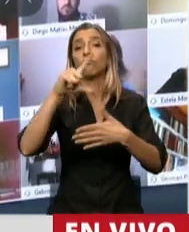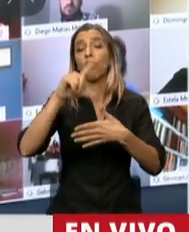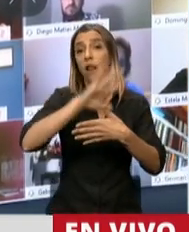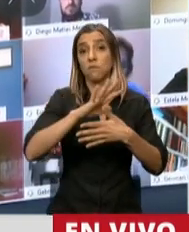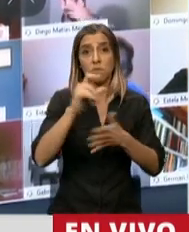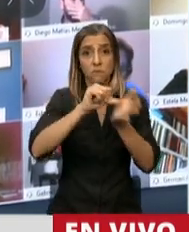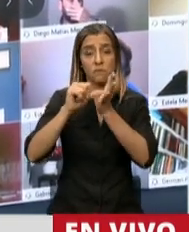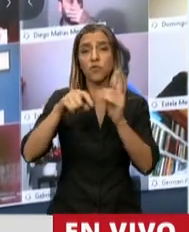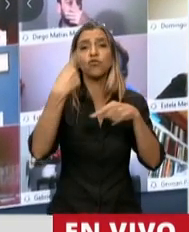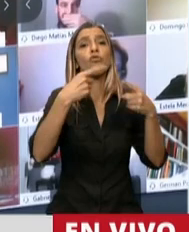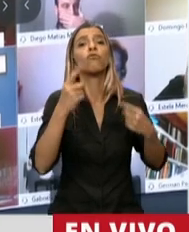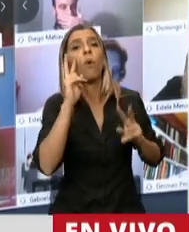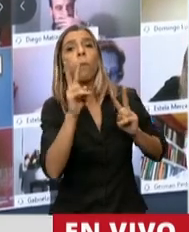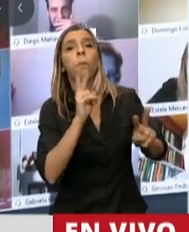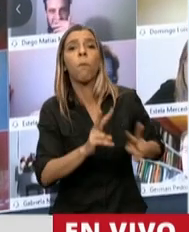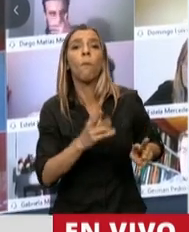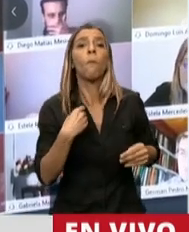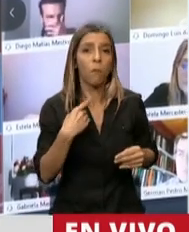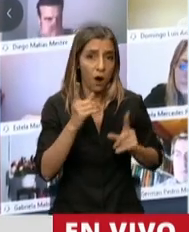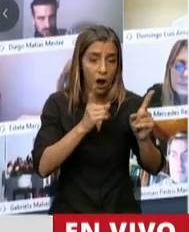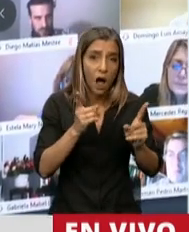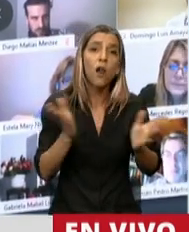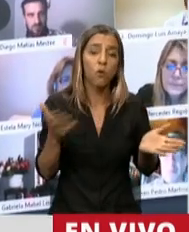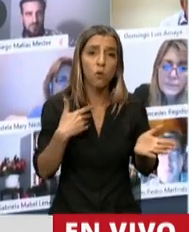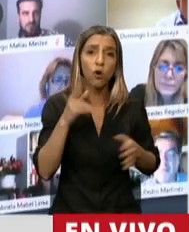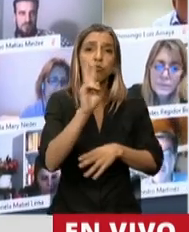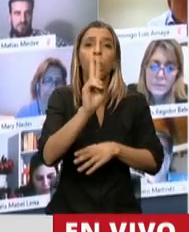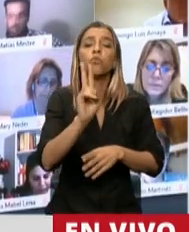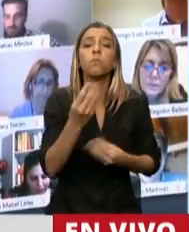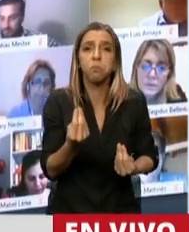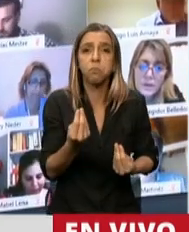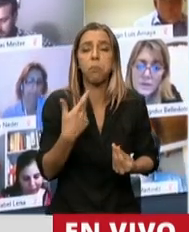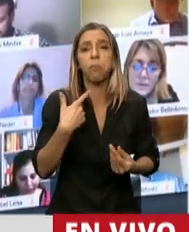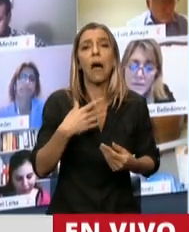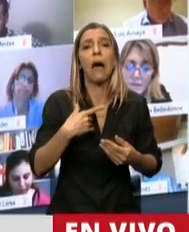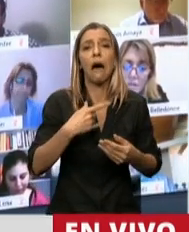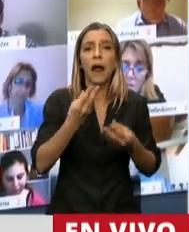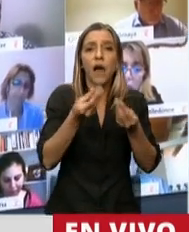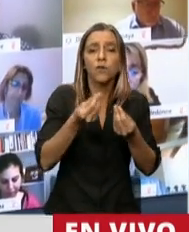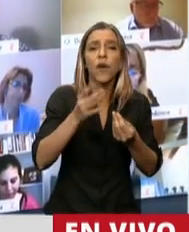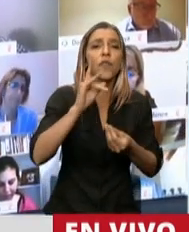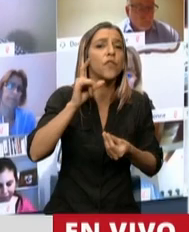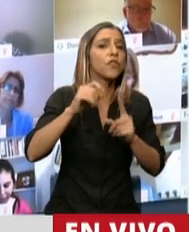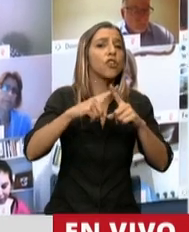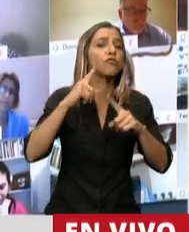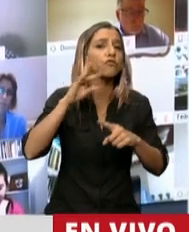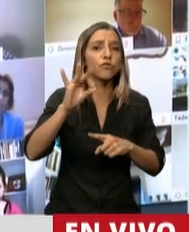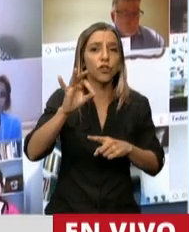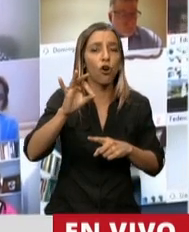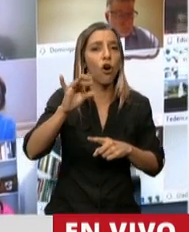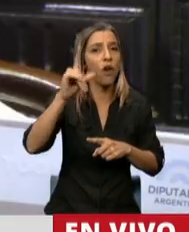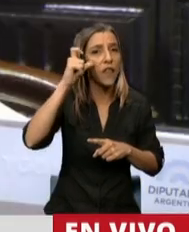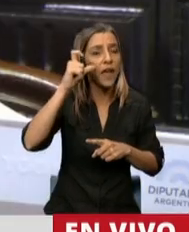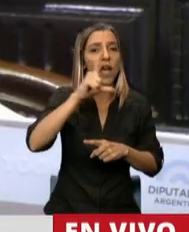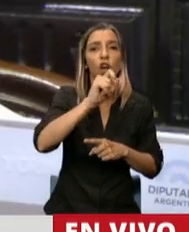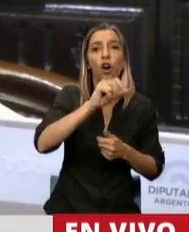ejemplo, autorizado el uso del dióxido de cloro, o provincias argentinas que tienen utilizado el